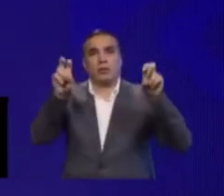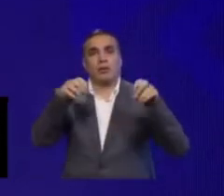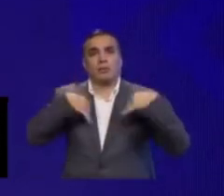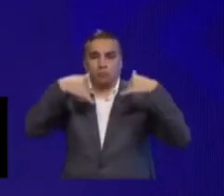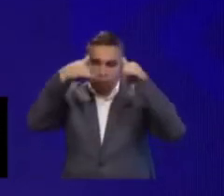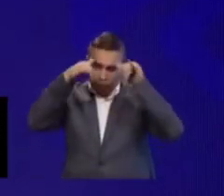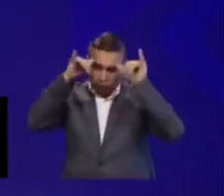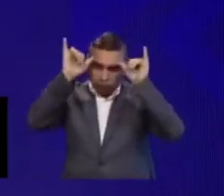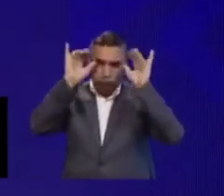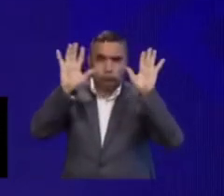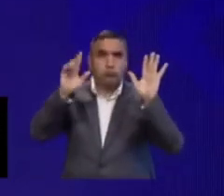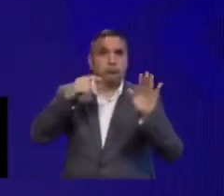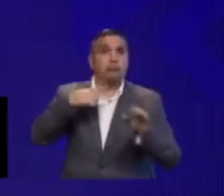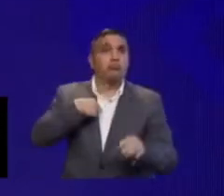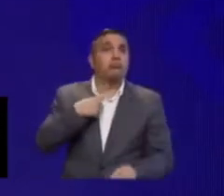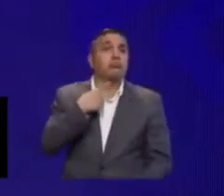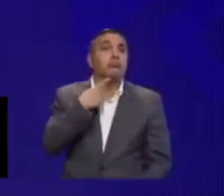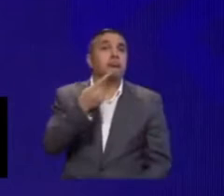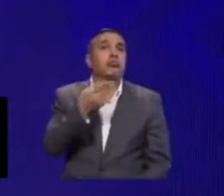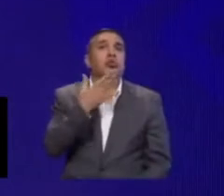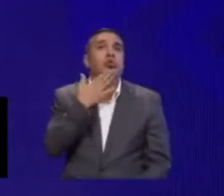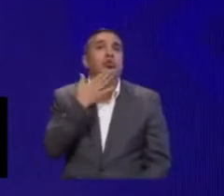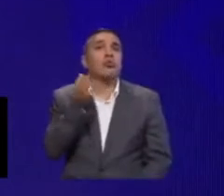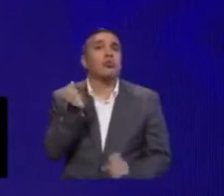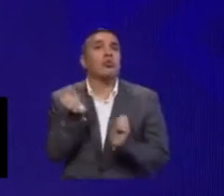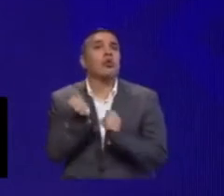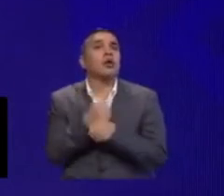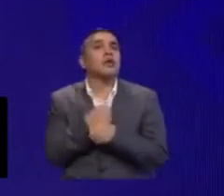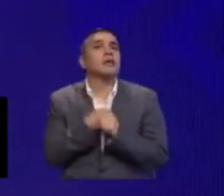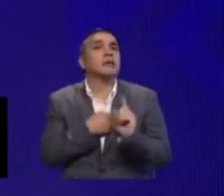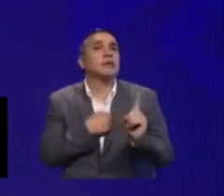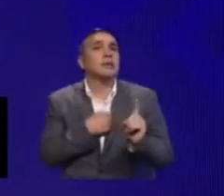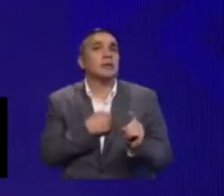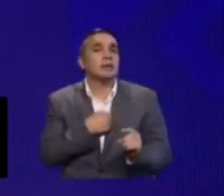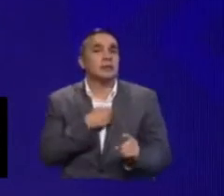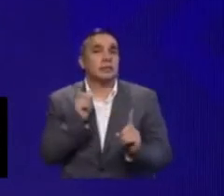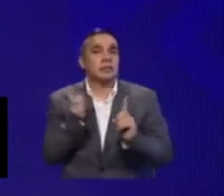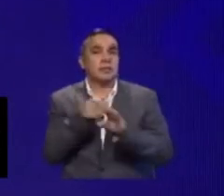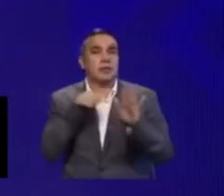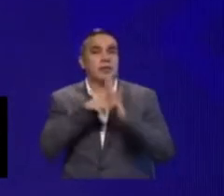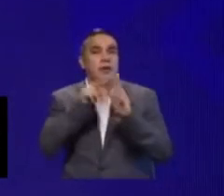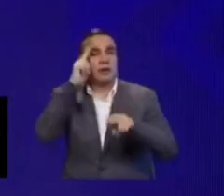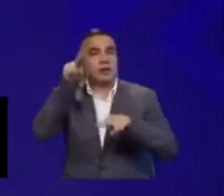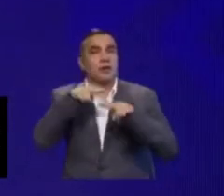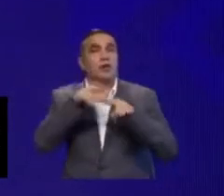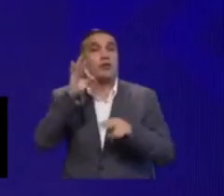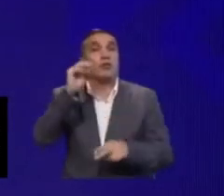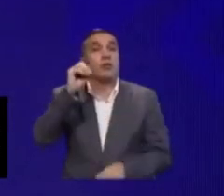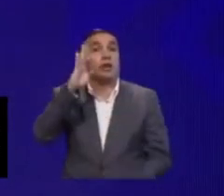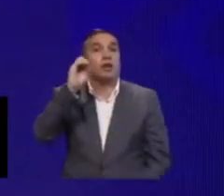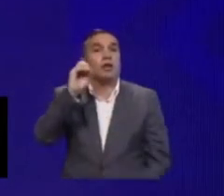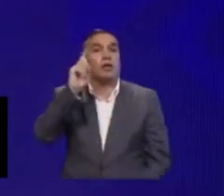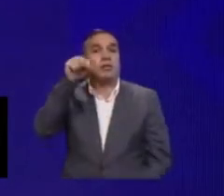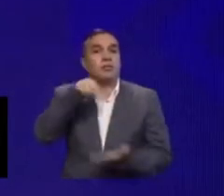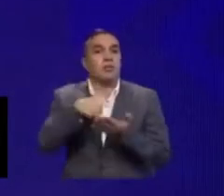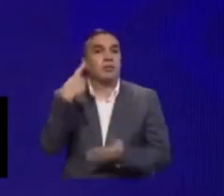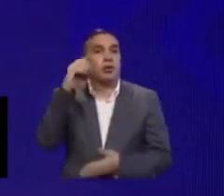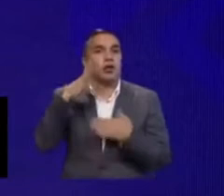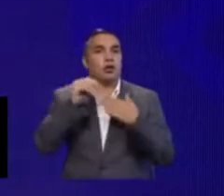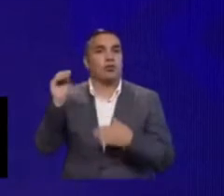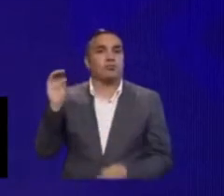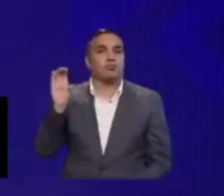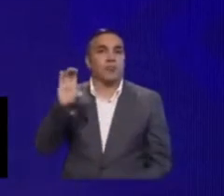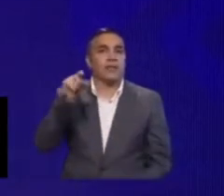ganadería. Yo les quiero decir cómo lo vamos a hacer, capitalizando el Banco Nacional de Fomento con al menos